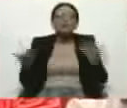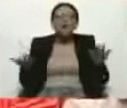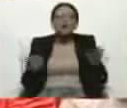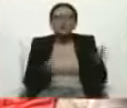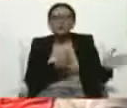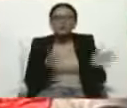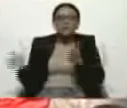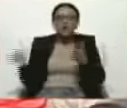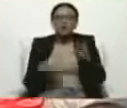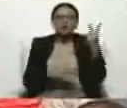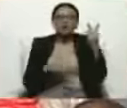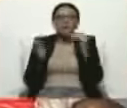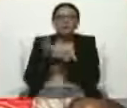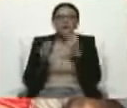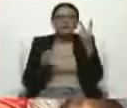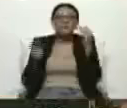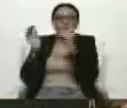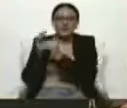del